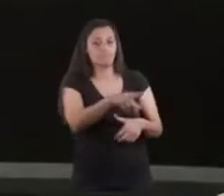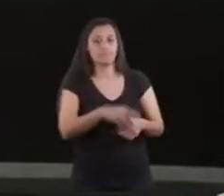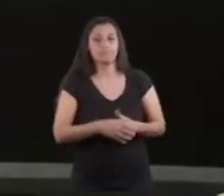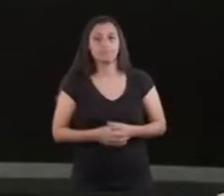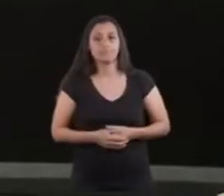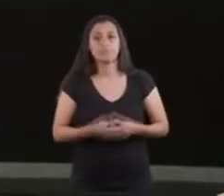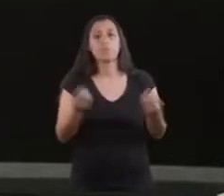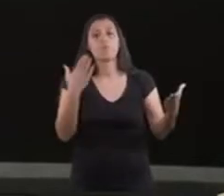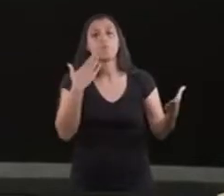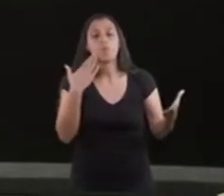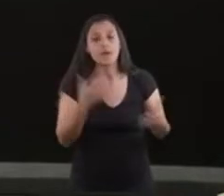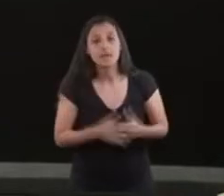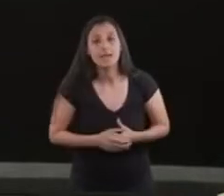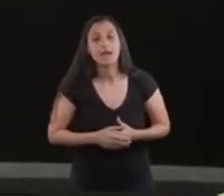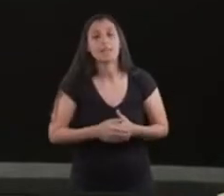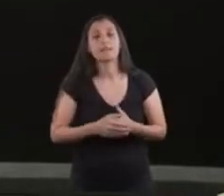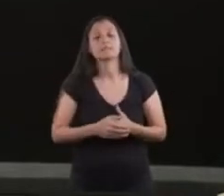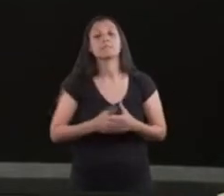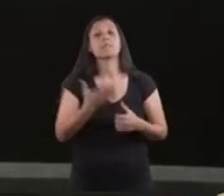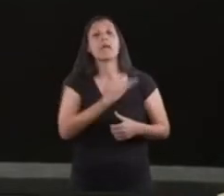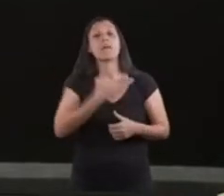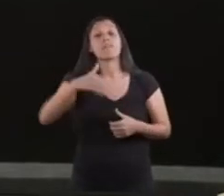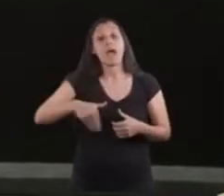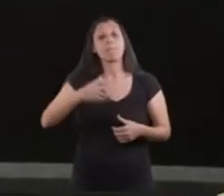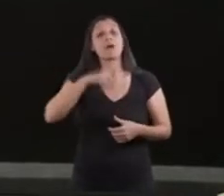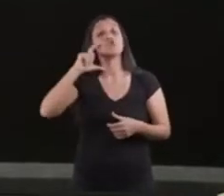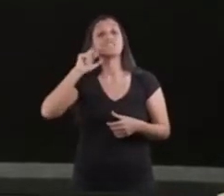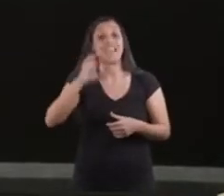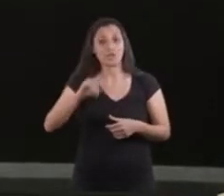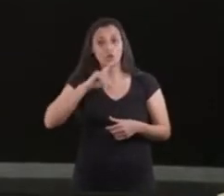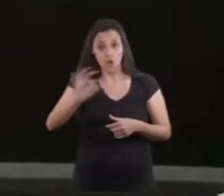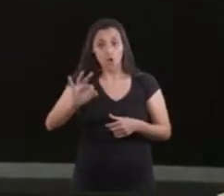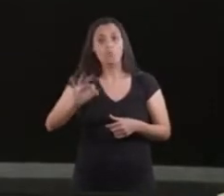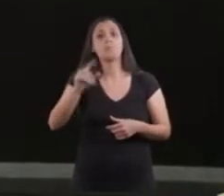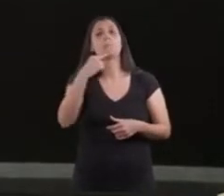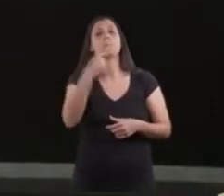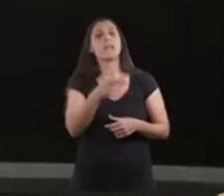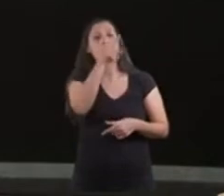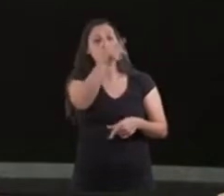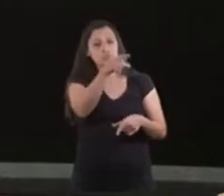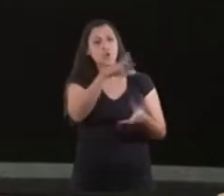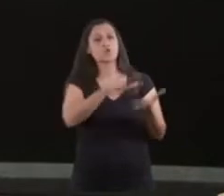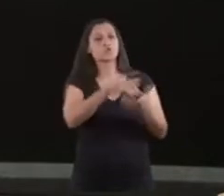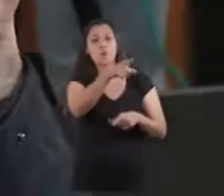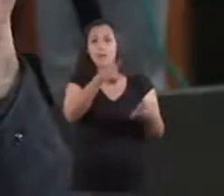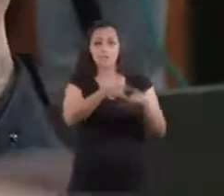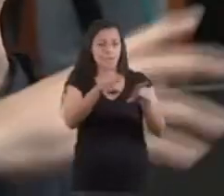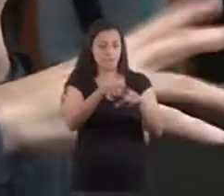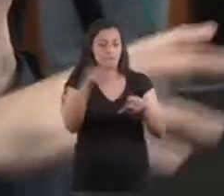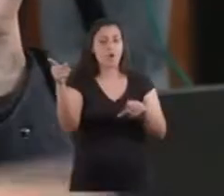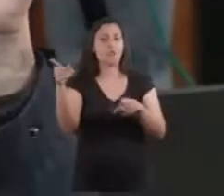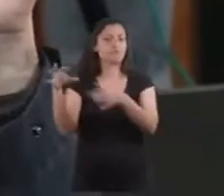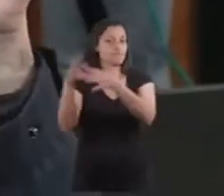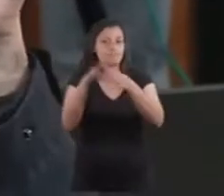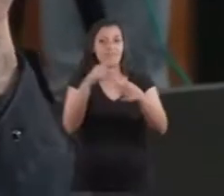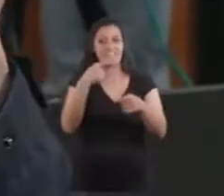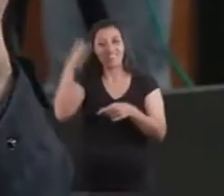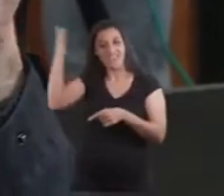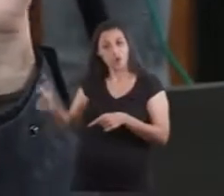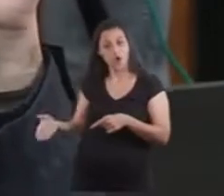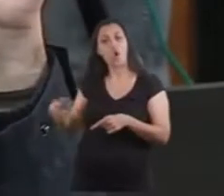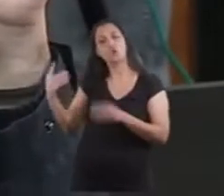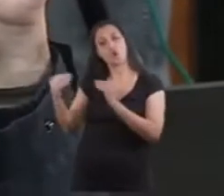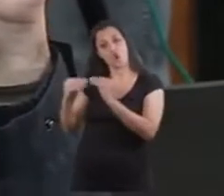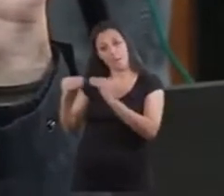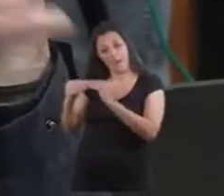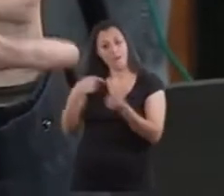buenas tardes comparo peralta parece mi concierto el secretario le quería consultar con respecto y siguiendo la línea de la pregunta que le decía liliana y otro